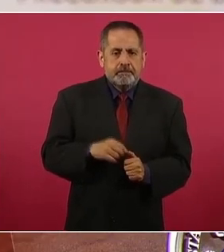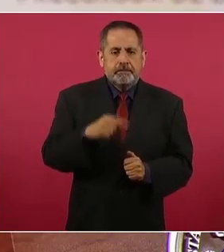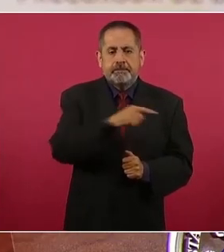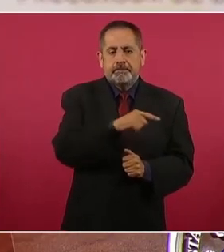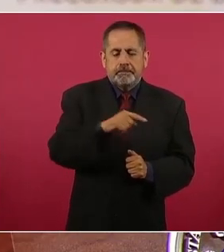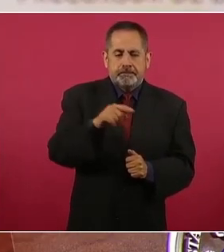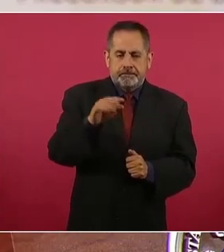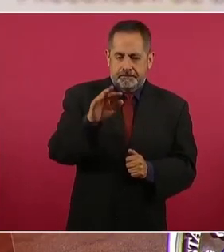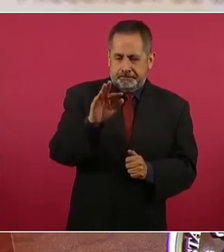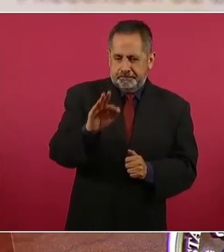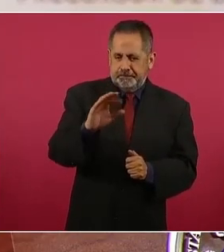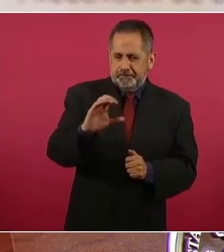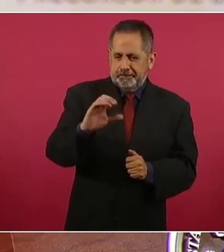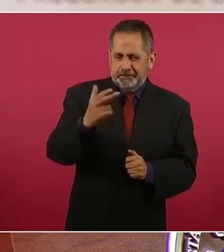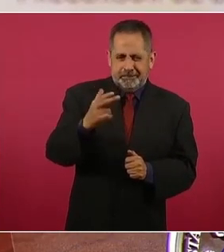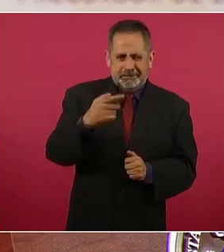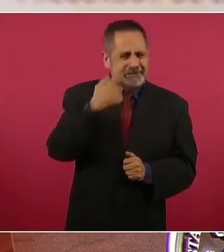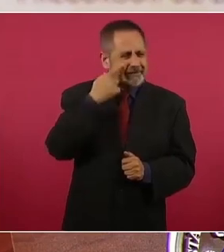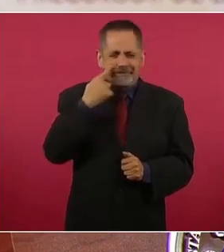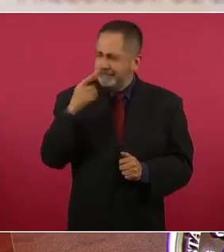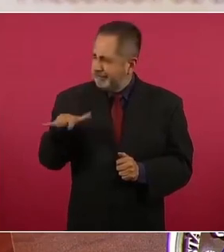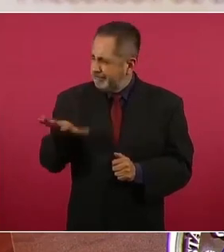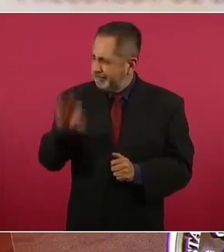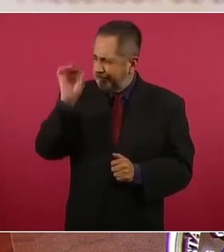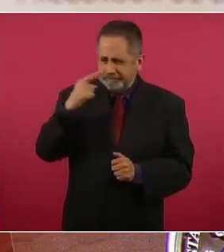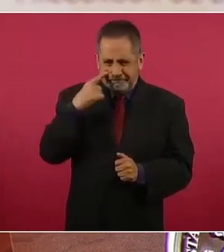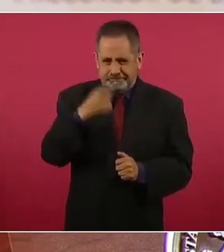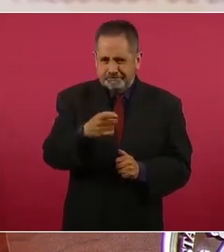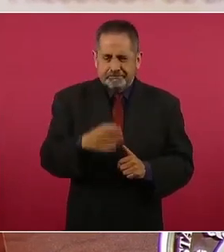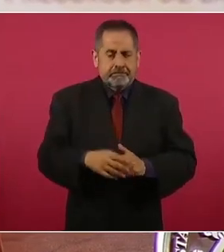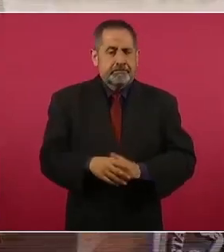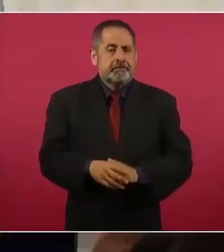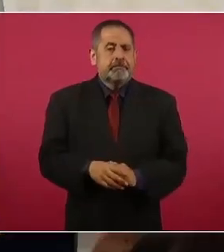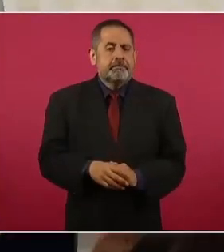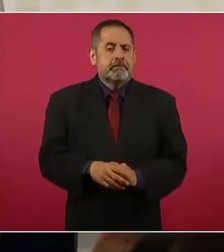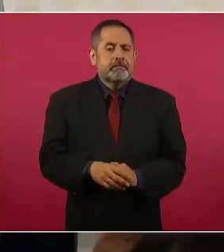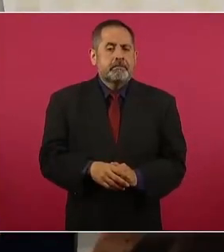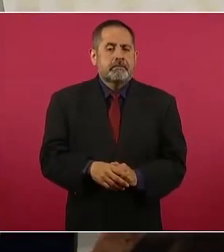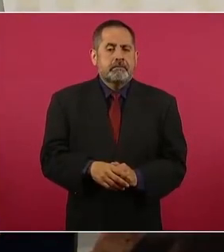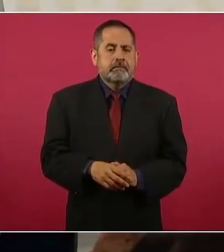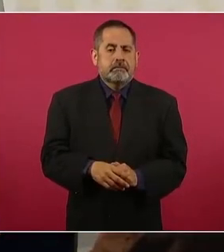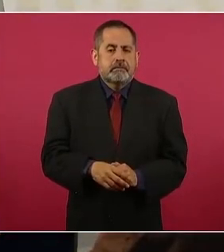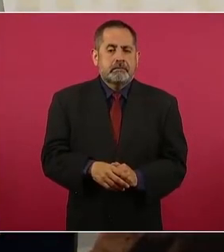Felipe Calderón. A ver si lo consigues,